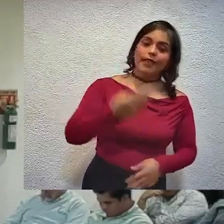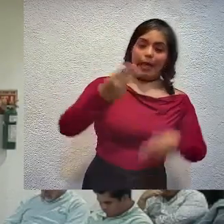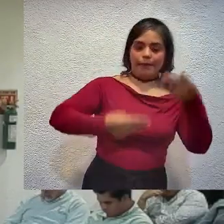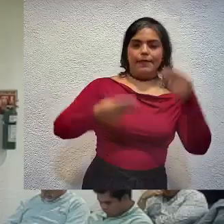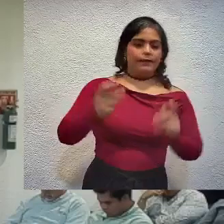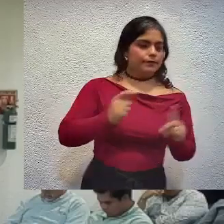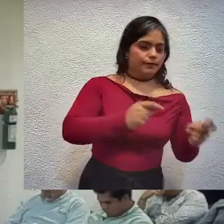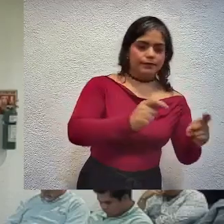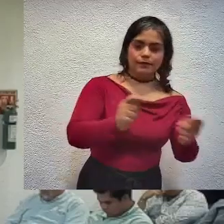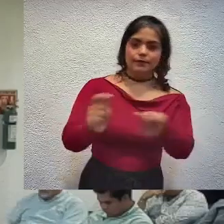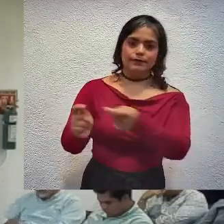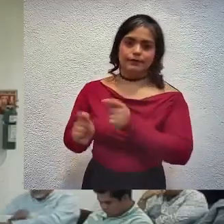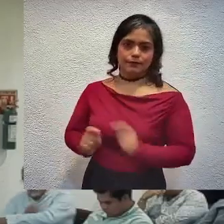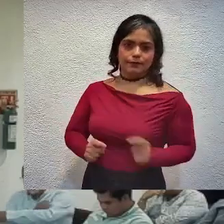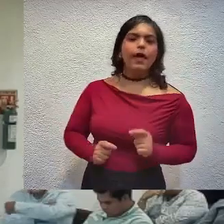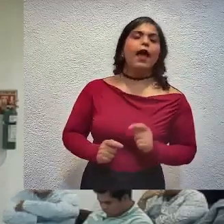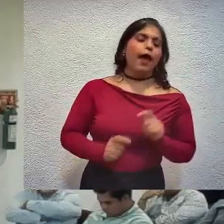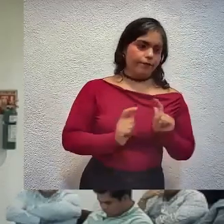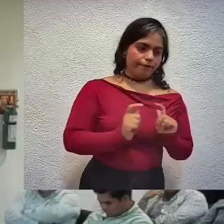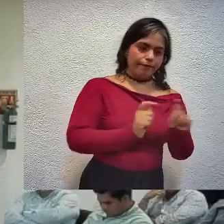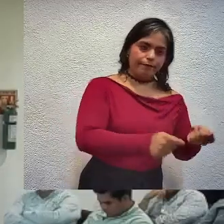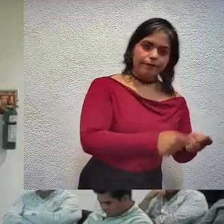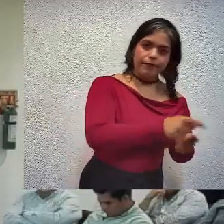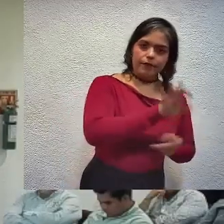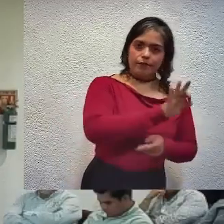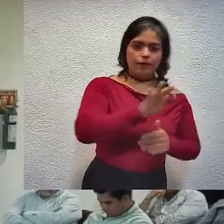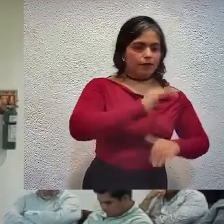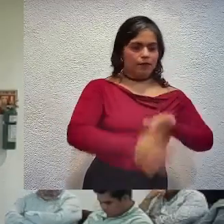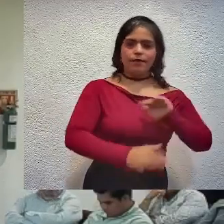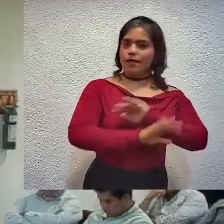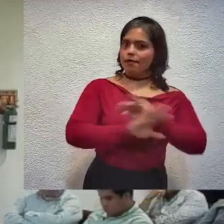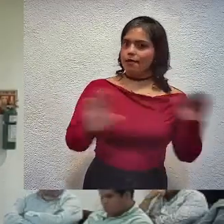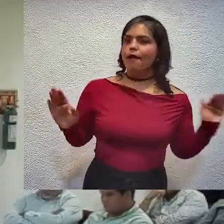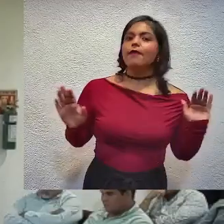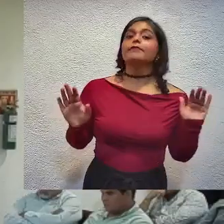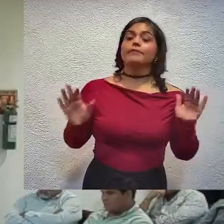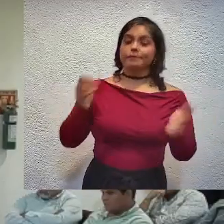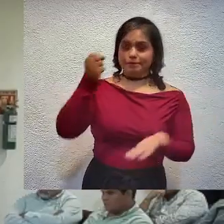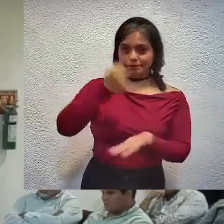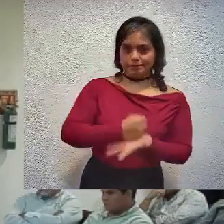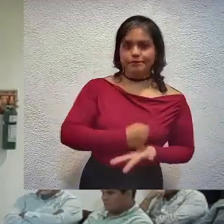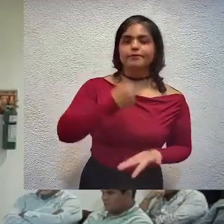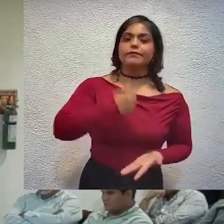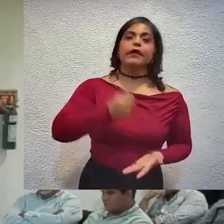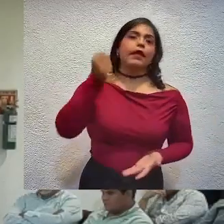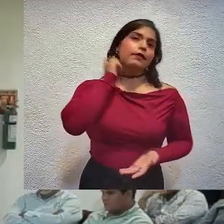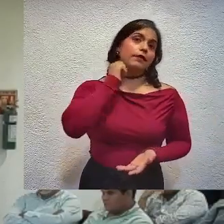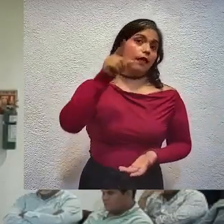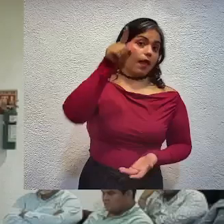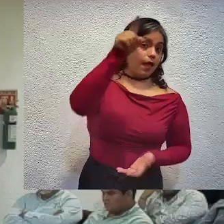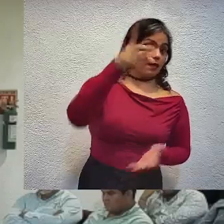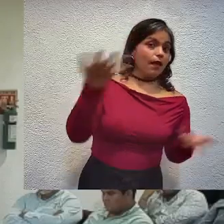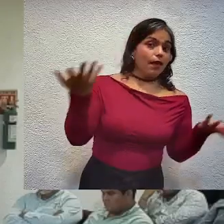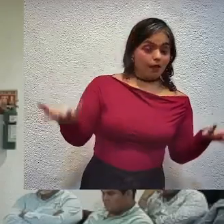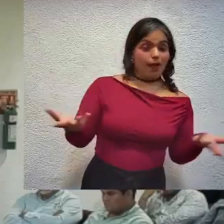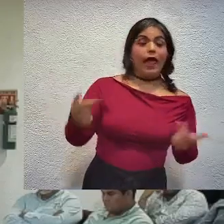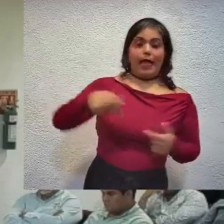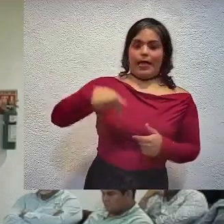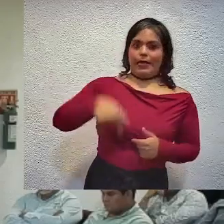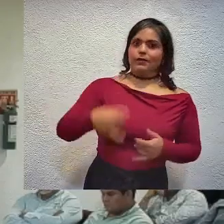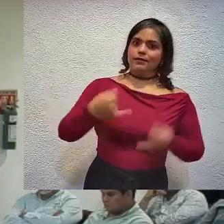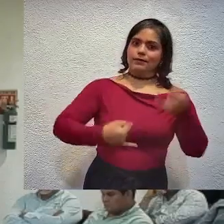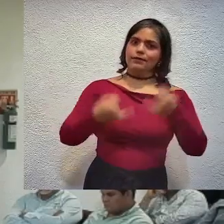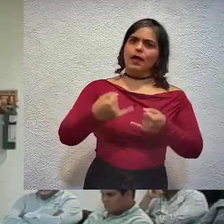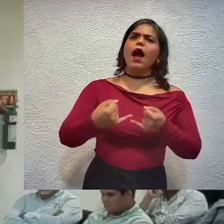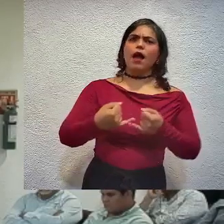mismo que no fue recurrido por el disconforme. Actos definitivos y firmes del Senado a los cuales se ajustó este órgano jurisdiccional